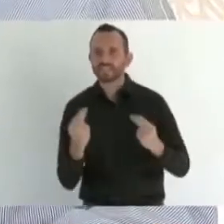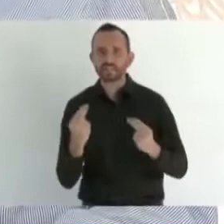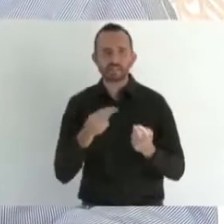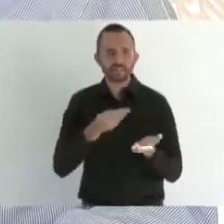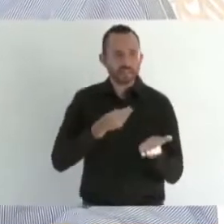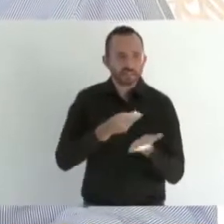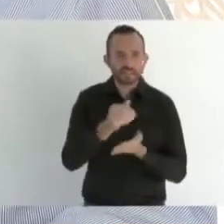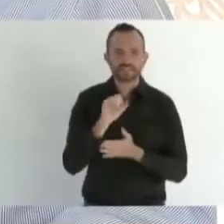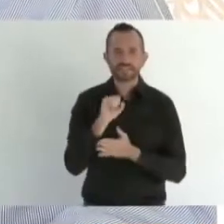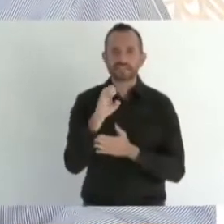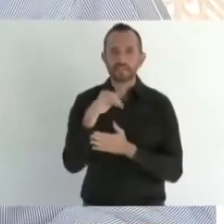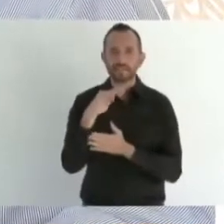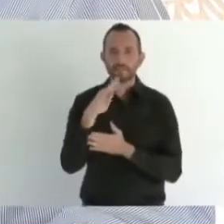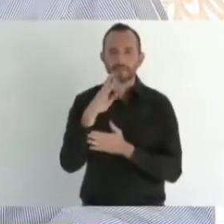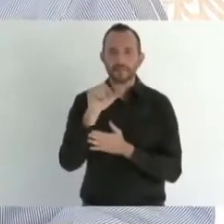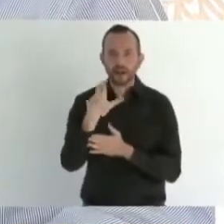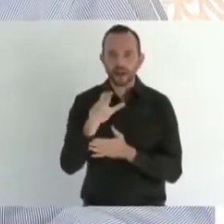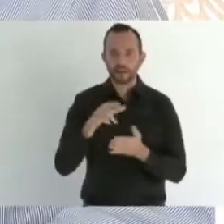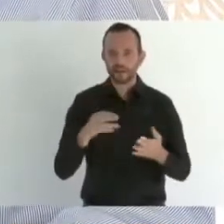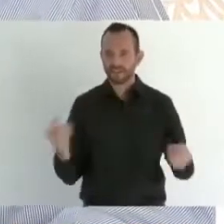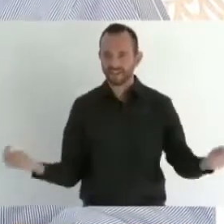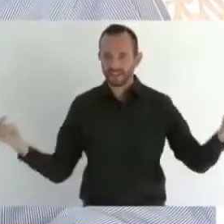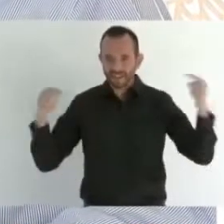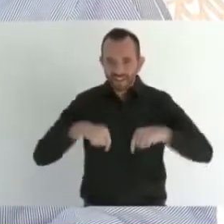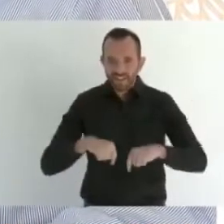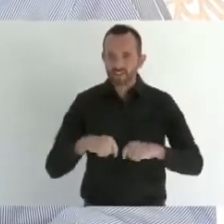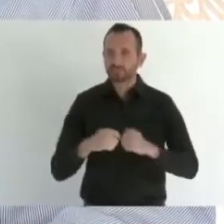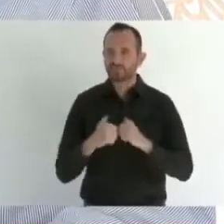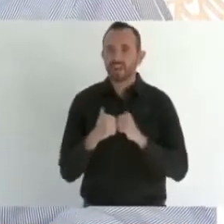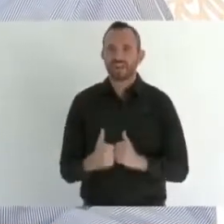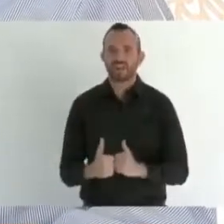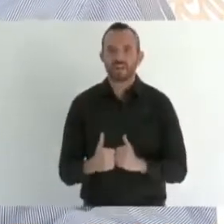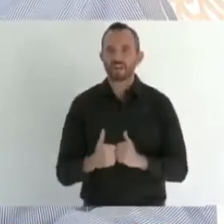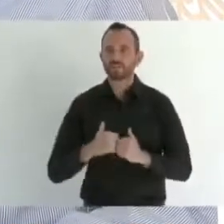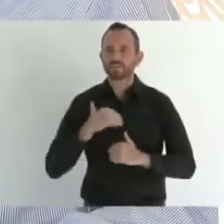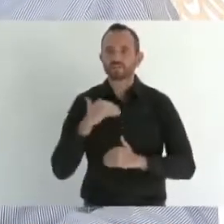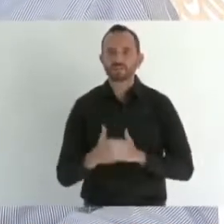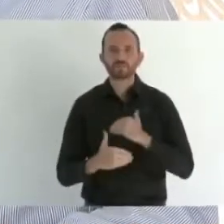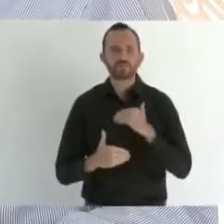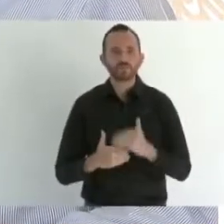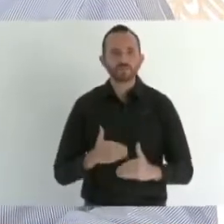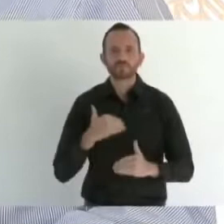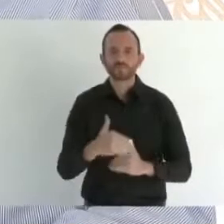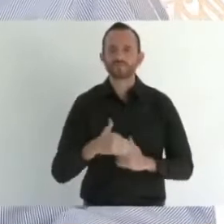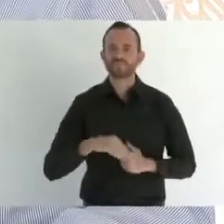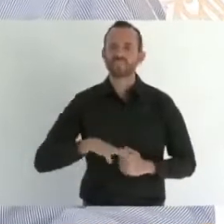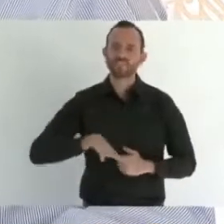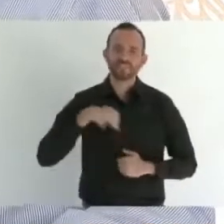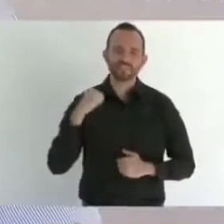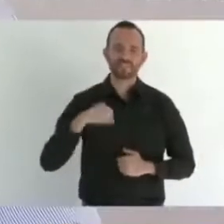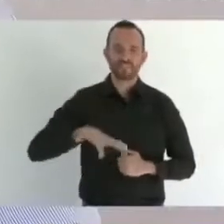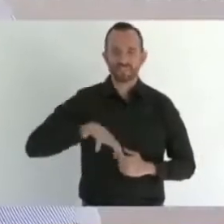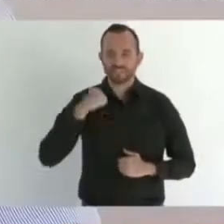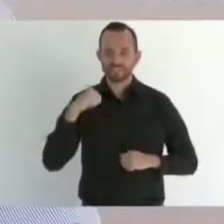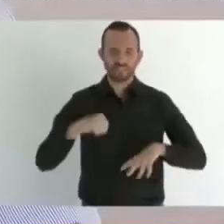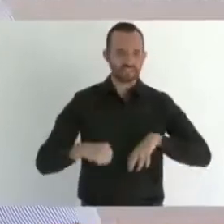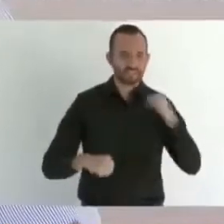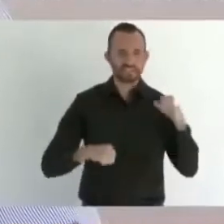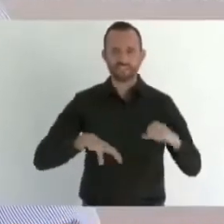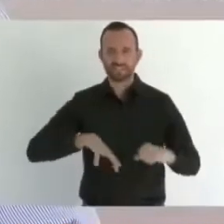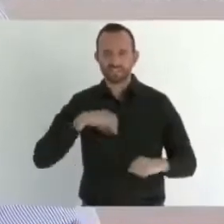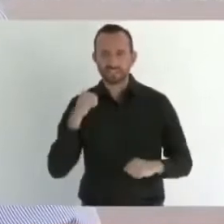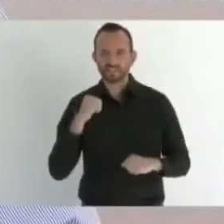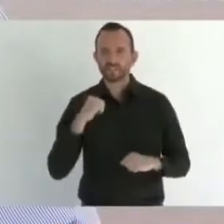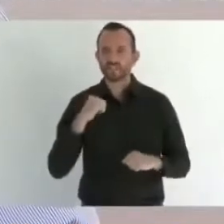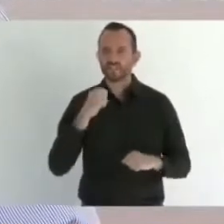y han salido adelante con mucho esfuerzo con mucho sacrificio y